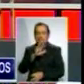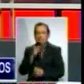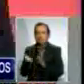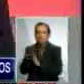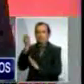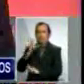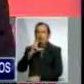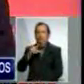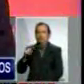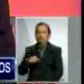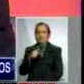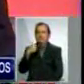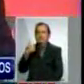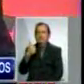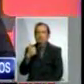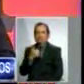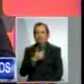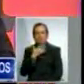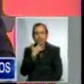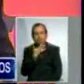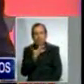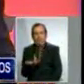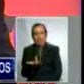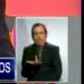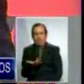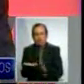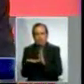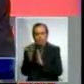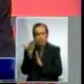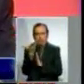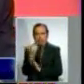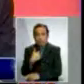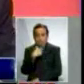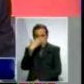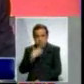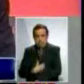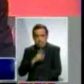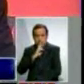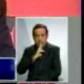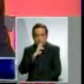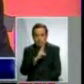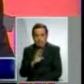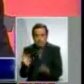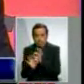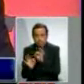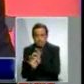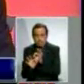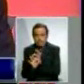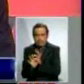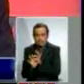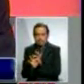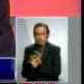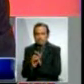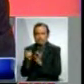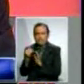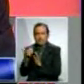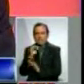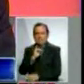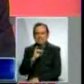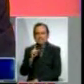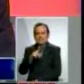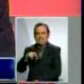justifican bueno no soy yo quien el indicado para justificar las salsas que le dice ábrase